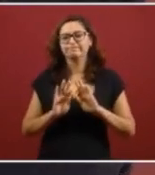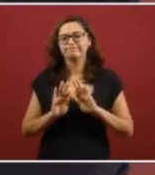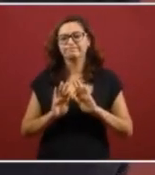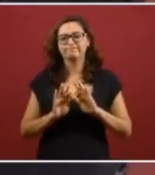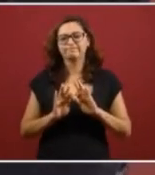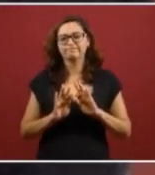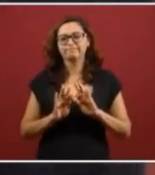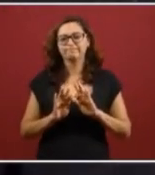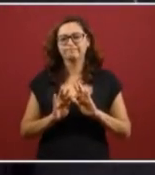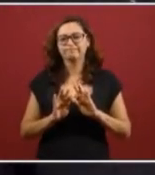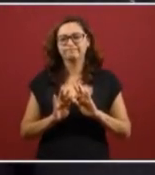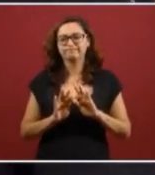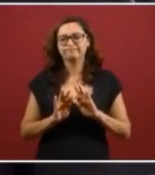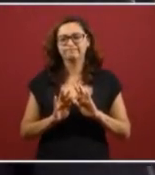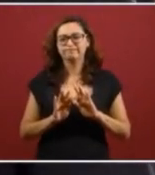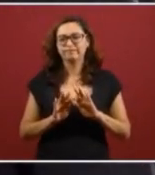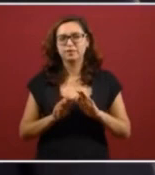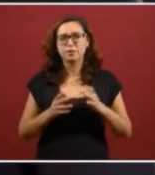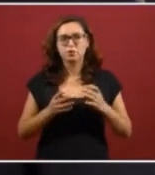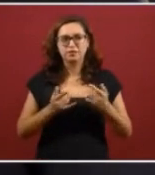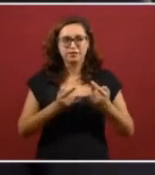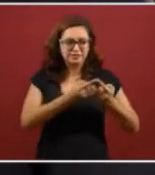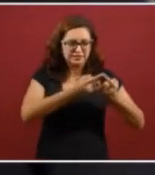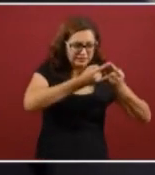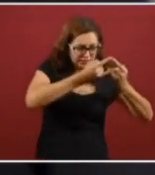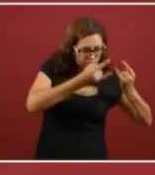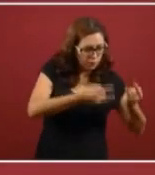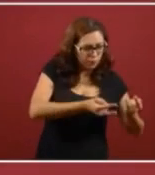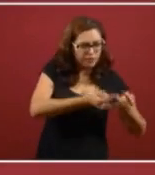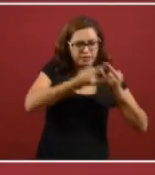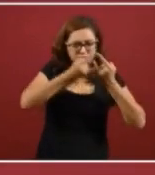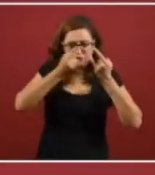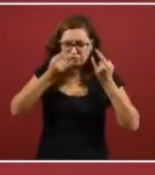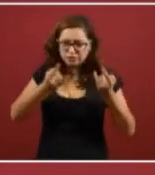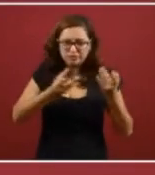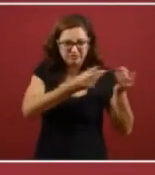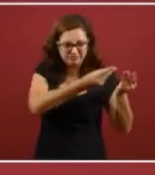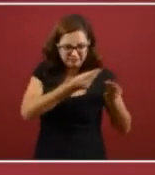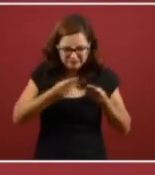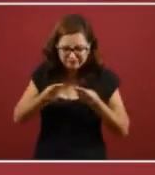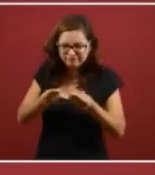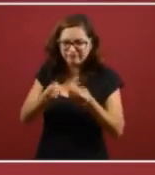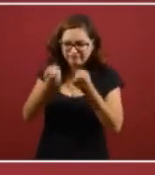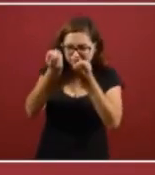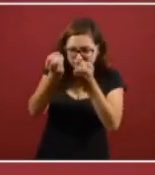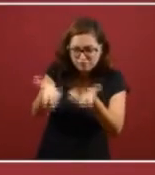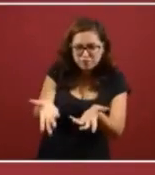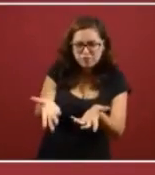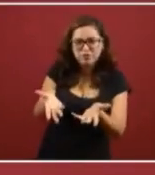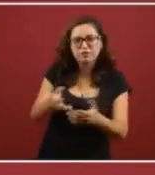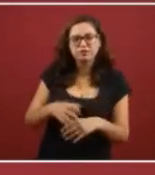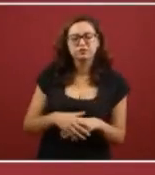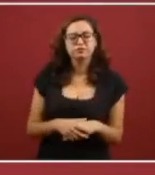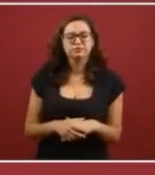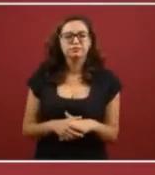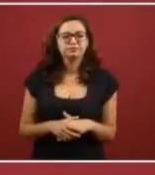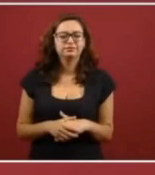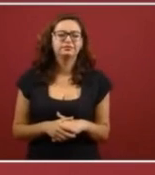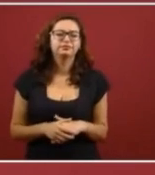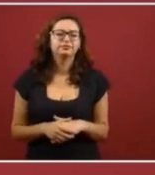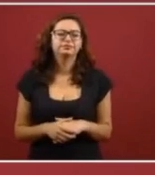rescatar to rescue episodios, episodes from the past. Hay muchos jóvenes because a lot of young